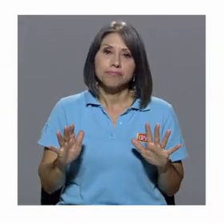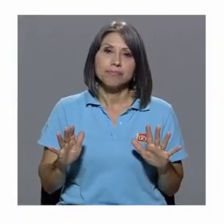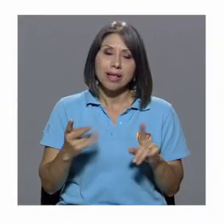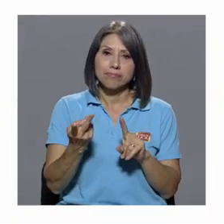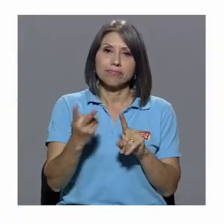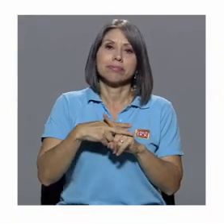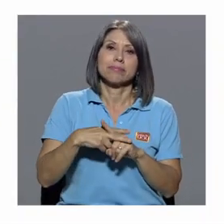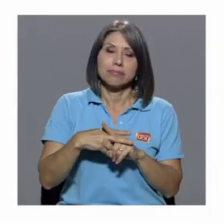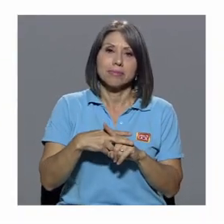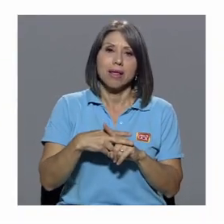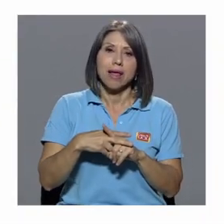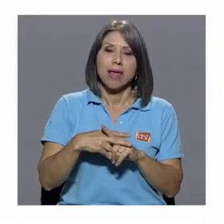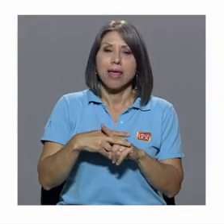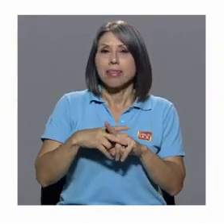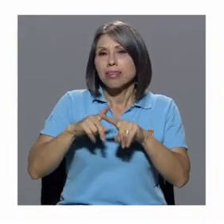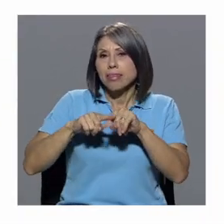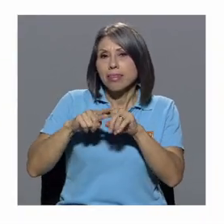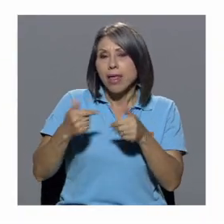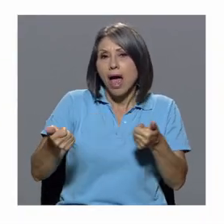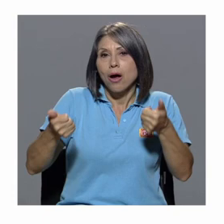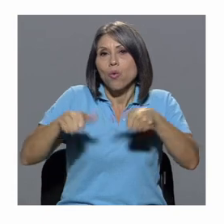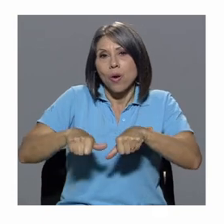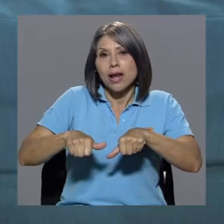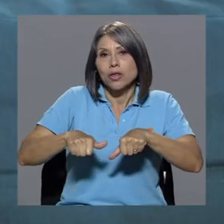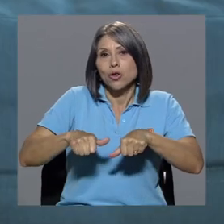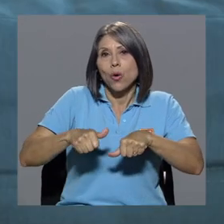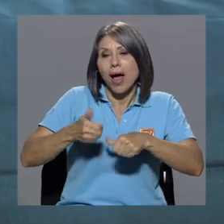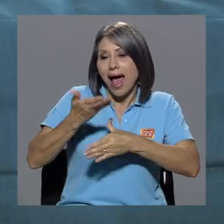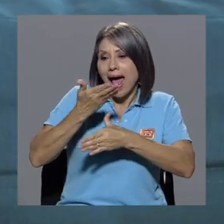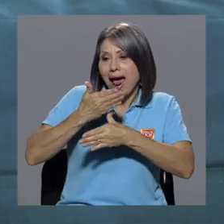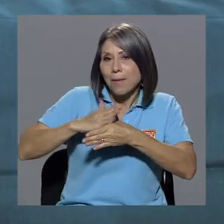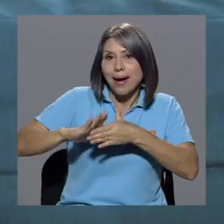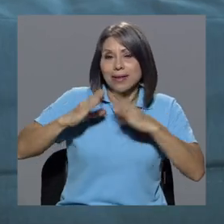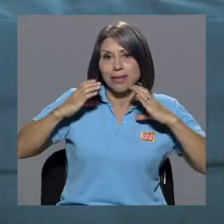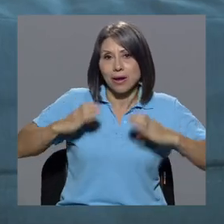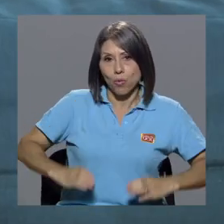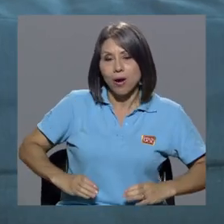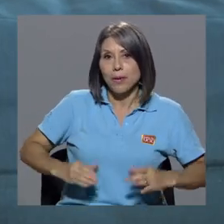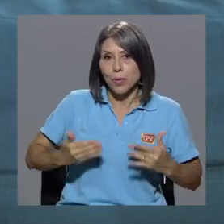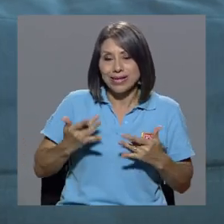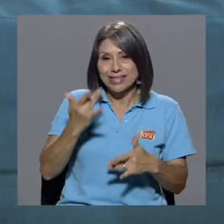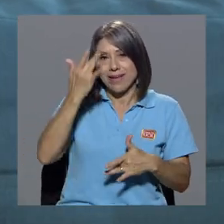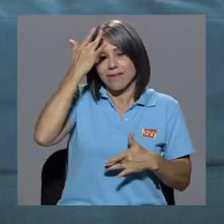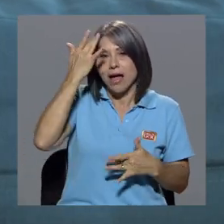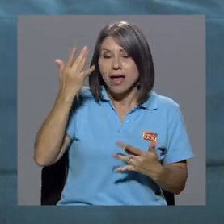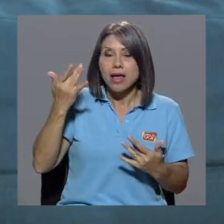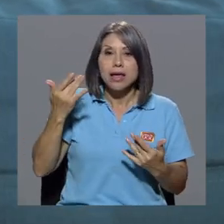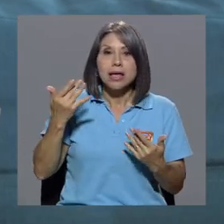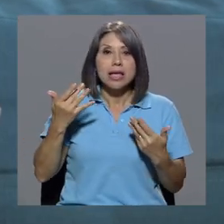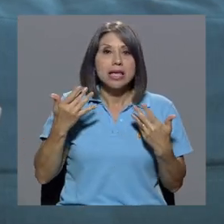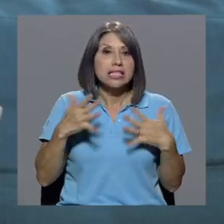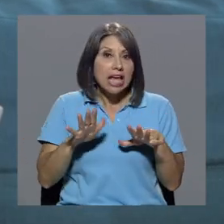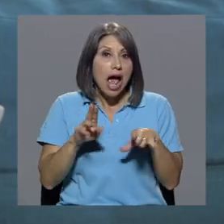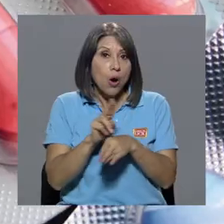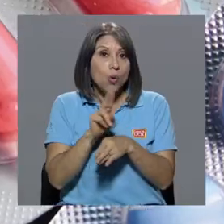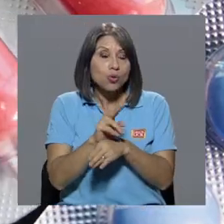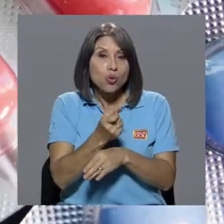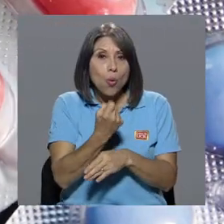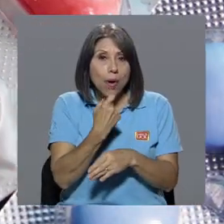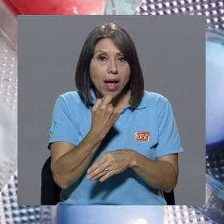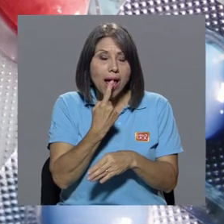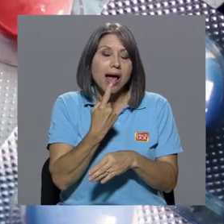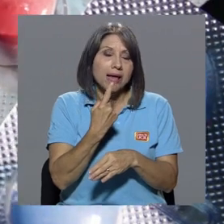se implementan de acuerdo al sitio anatómico que tenga el paciente afectado. Y también, pues, ya el manejo médico